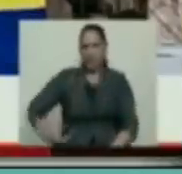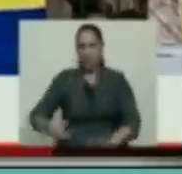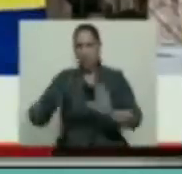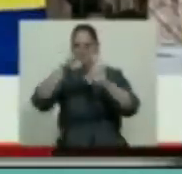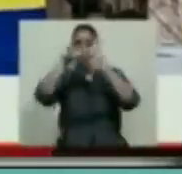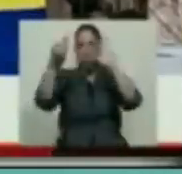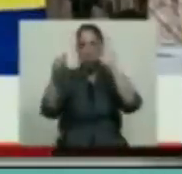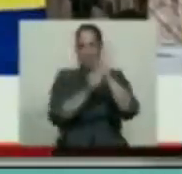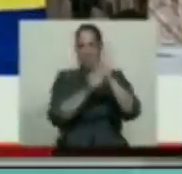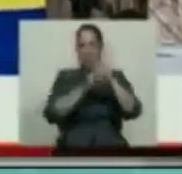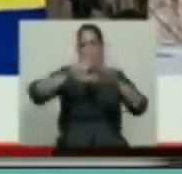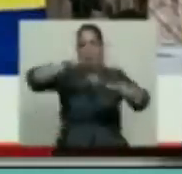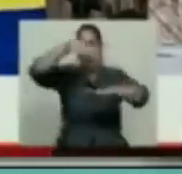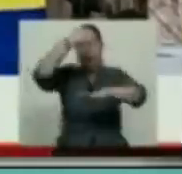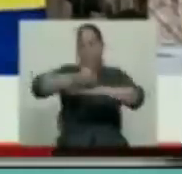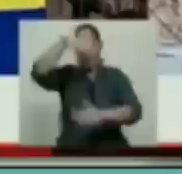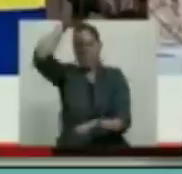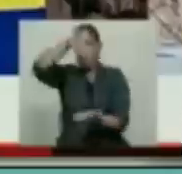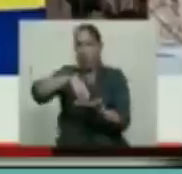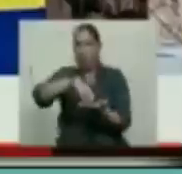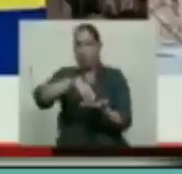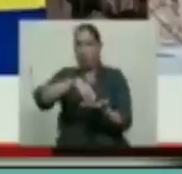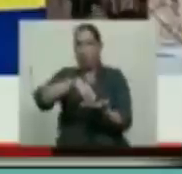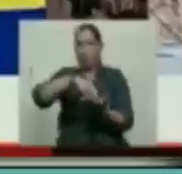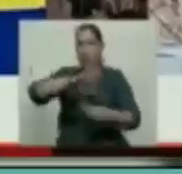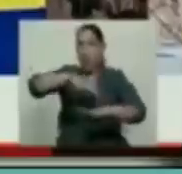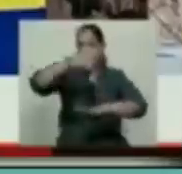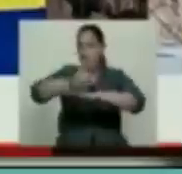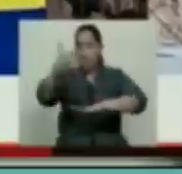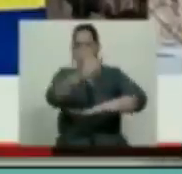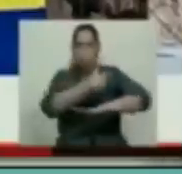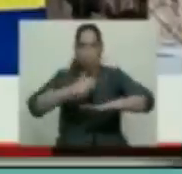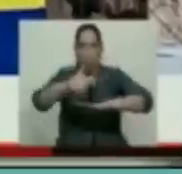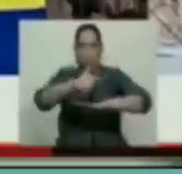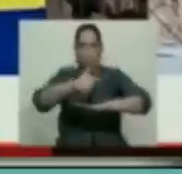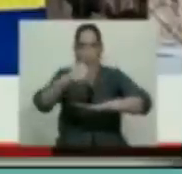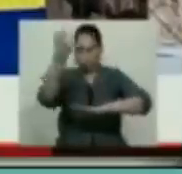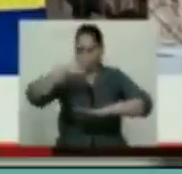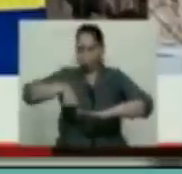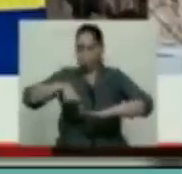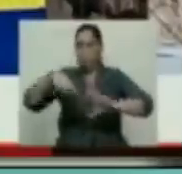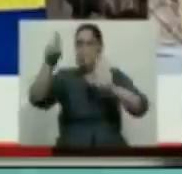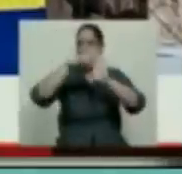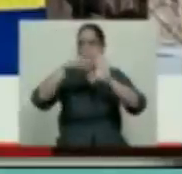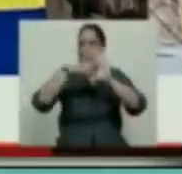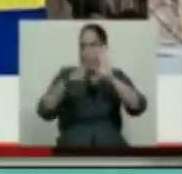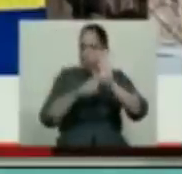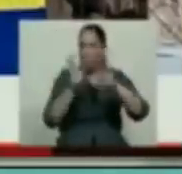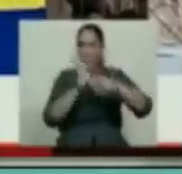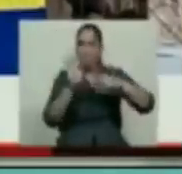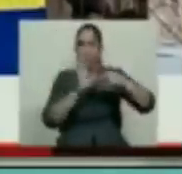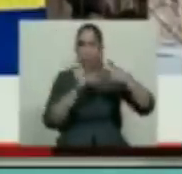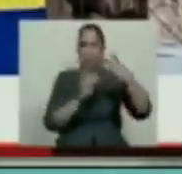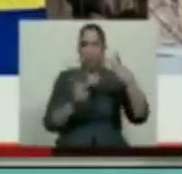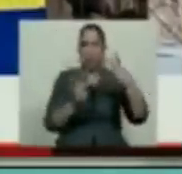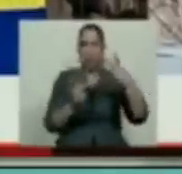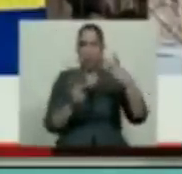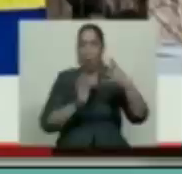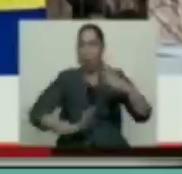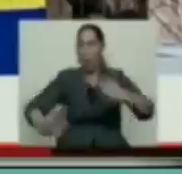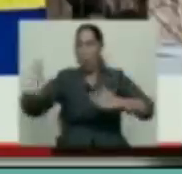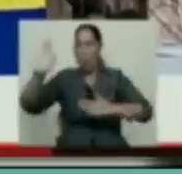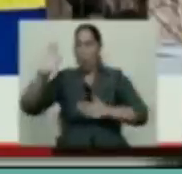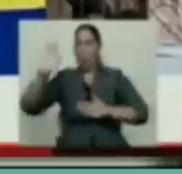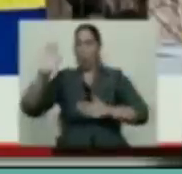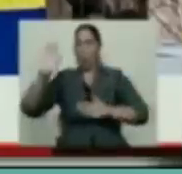Estuvo tuiteando mucho en estas últimas horas. Exactamente, varias cosas. Es el tipo que tiene el oído de Donald Trump sobre